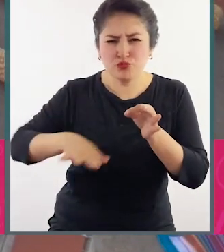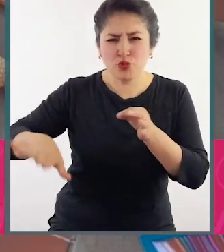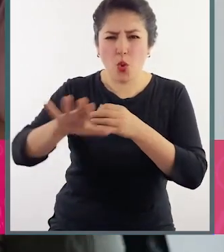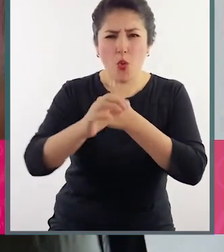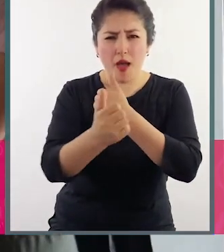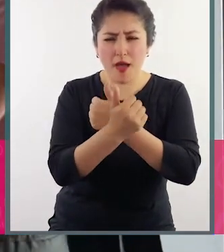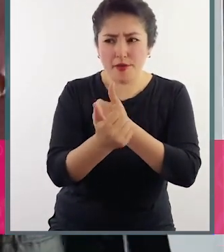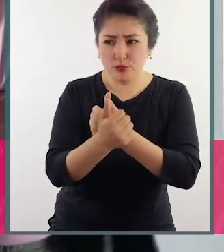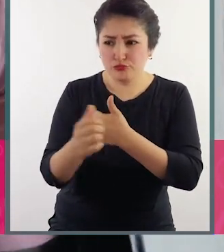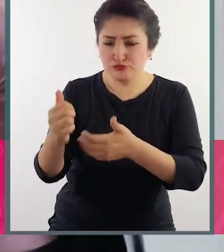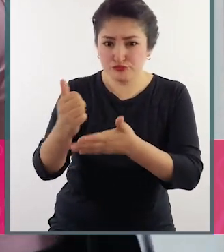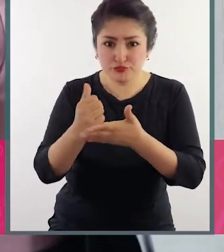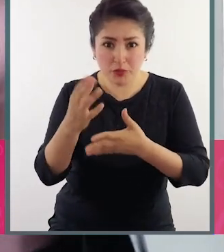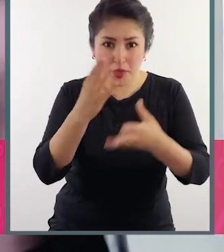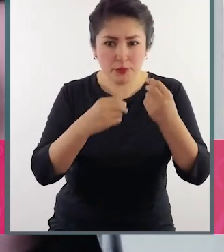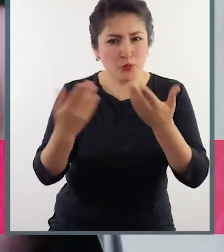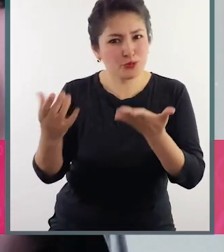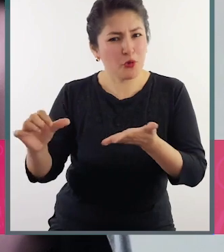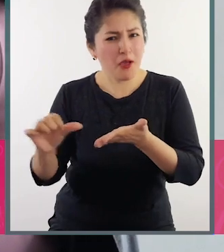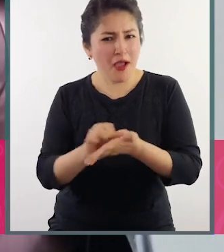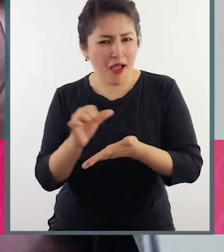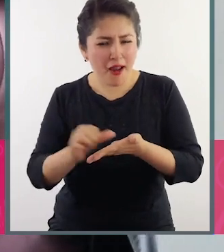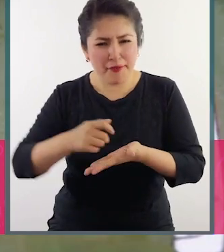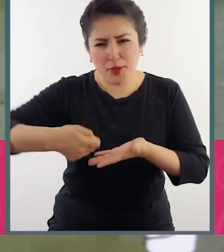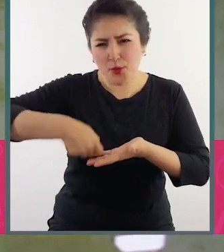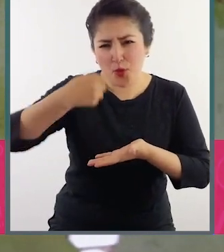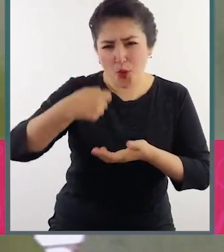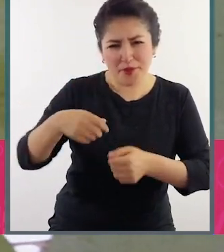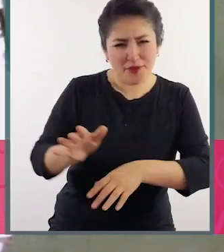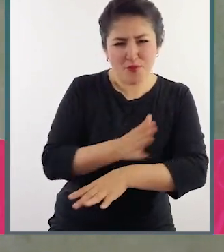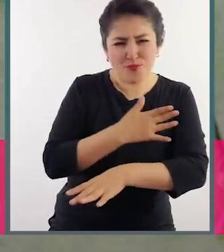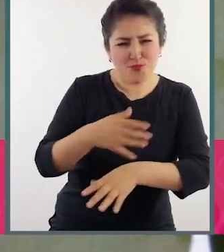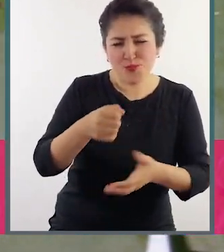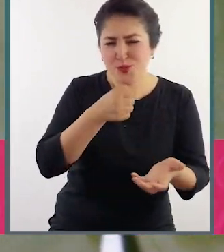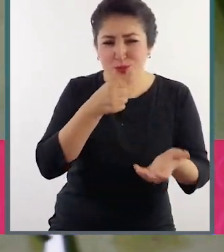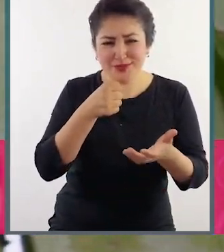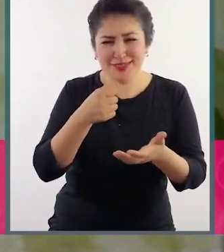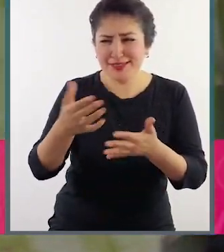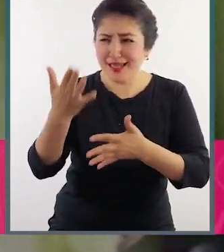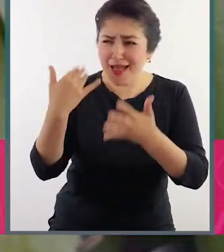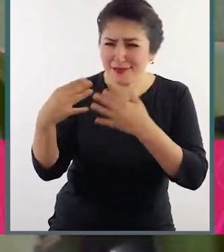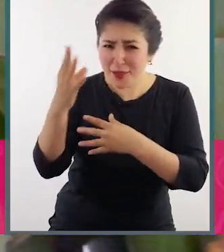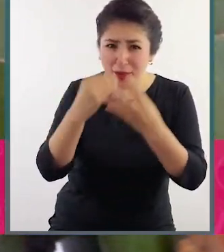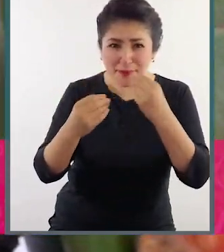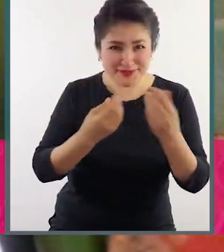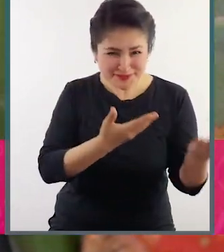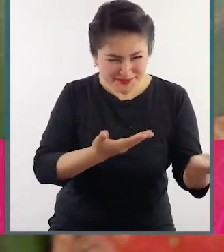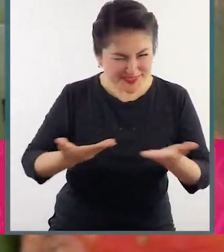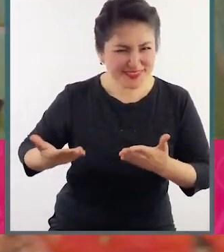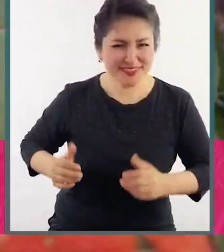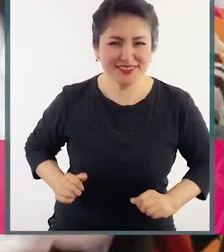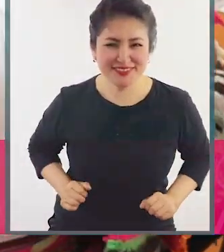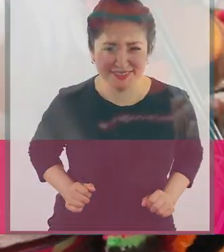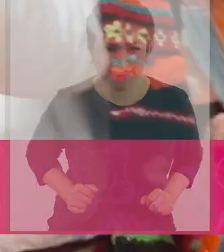en Ayacucho. Este espacio se llenará de arte, gastronomía, música y saberes ancestrales. ¡Haku!